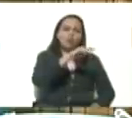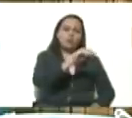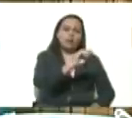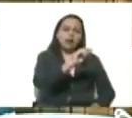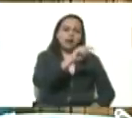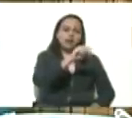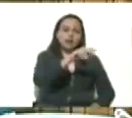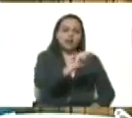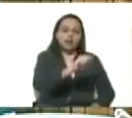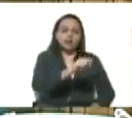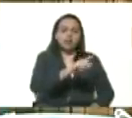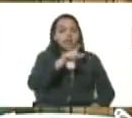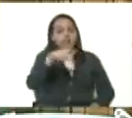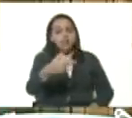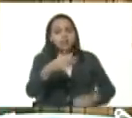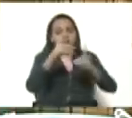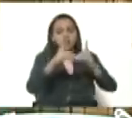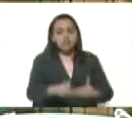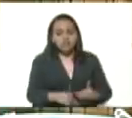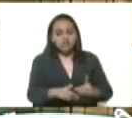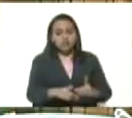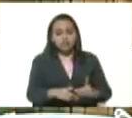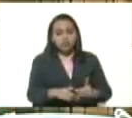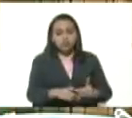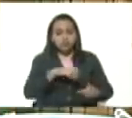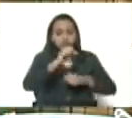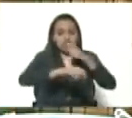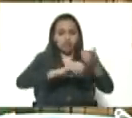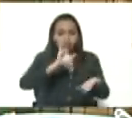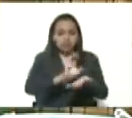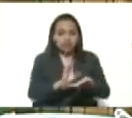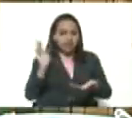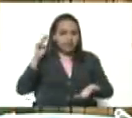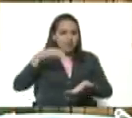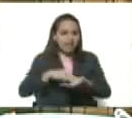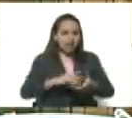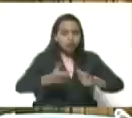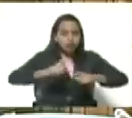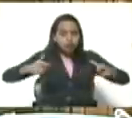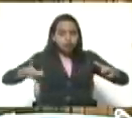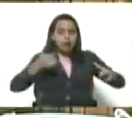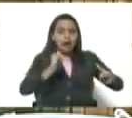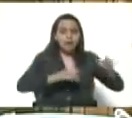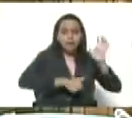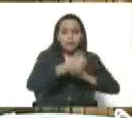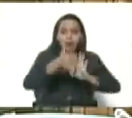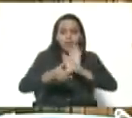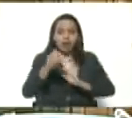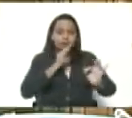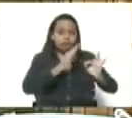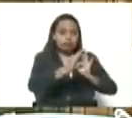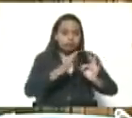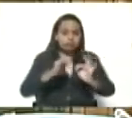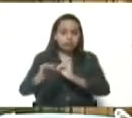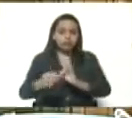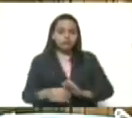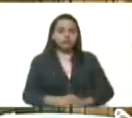Y en la semana tuvimos que tomar medidas especiales sobre Caracas por el crecimiento tremendo de los casos en Caracas,